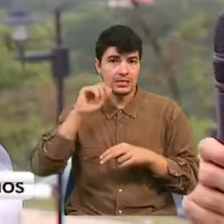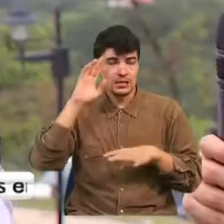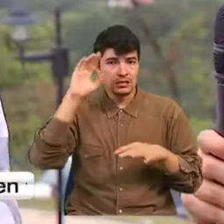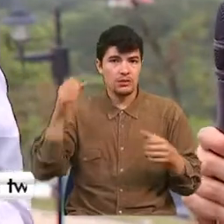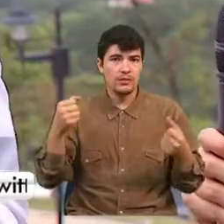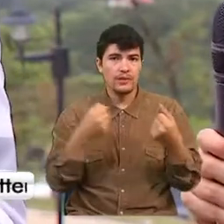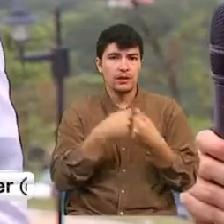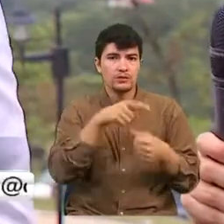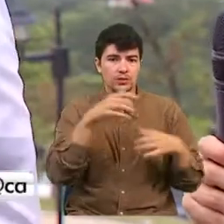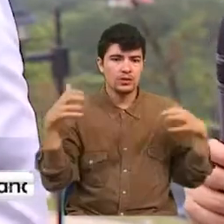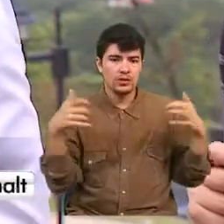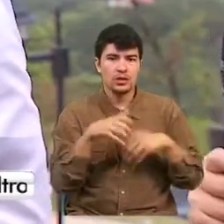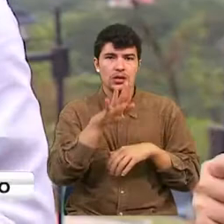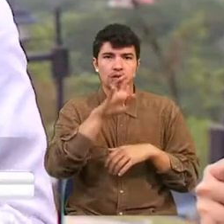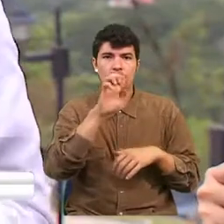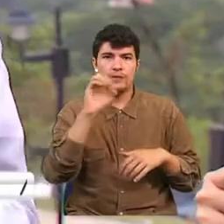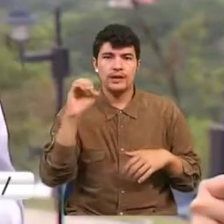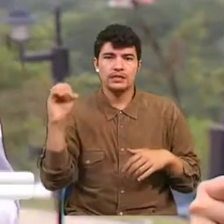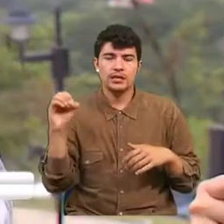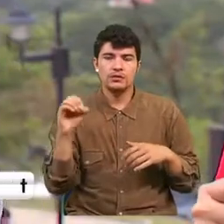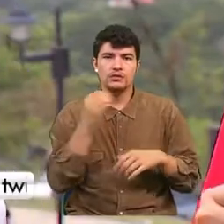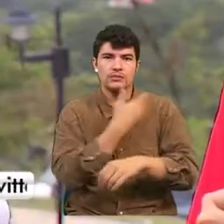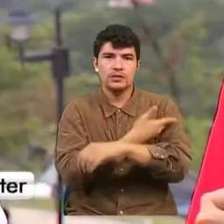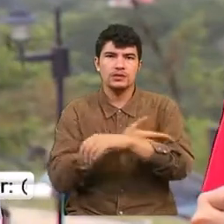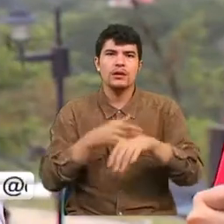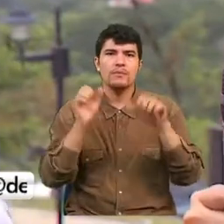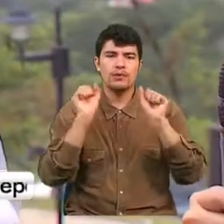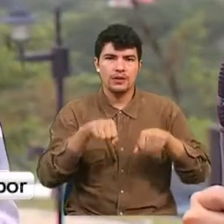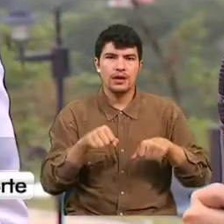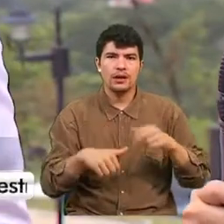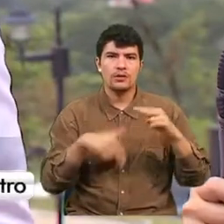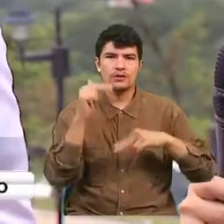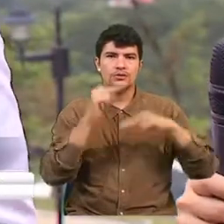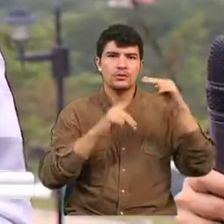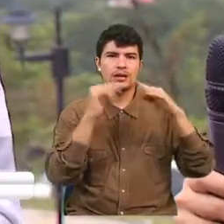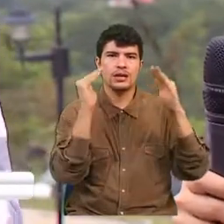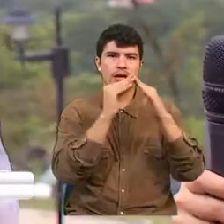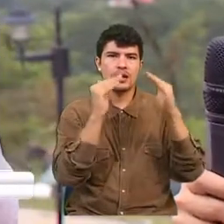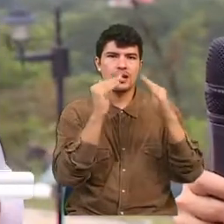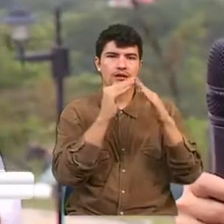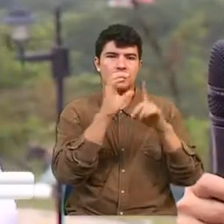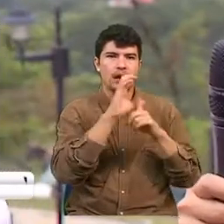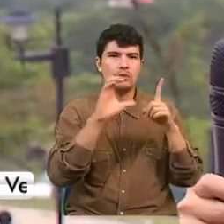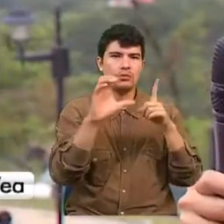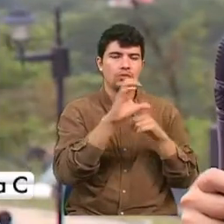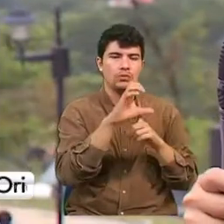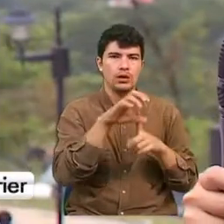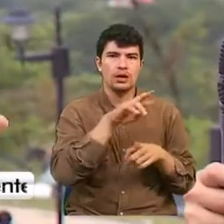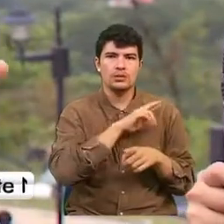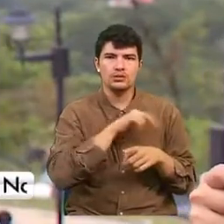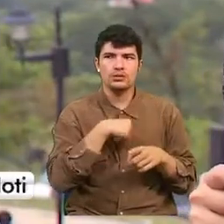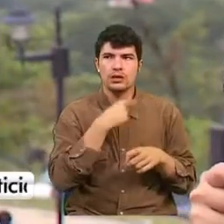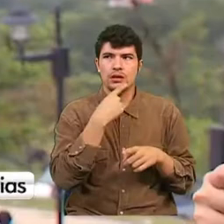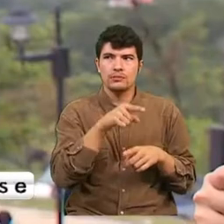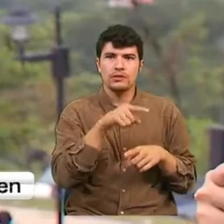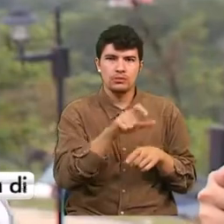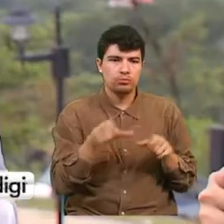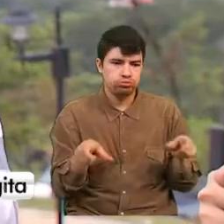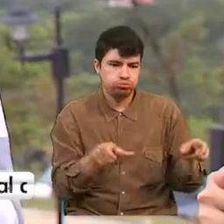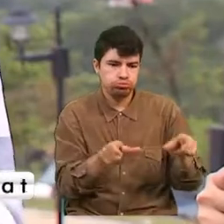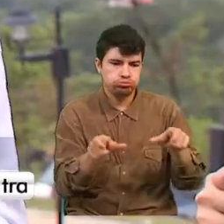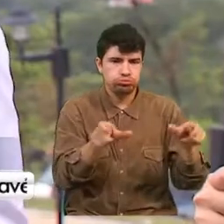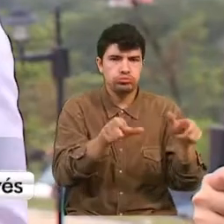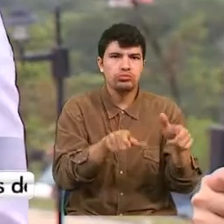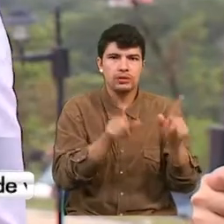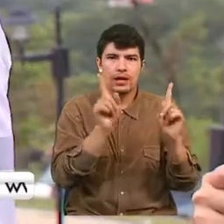alcalde Vélez por cerca de 900 millones de pesos para construir la Casa de la Cultura. Les hablábamos de las placahuellas hacia el Hoyo del Aire.